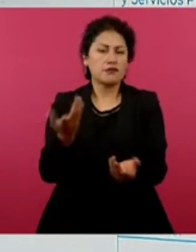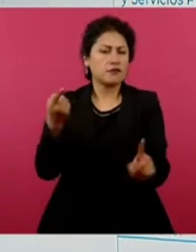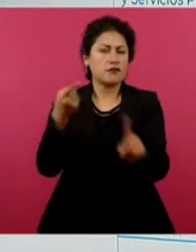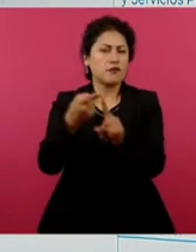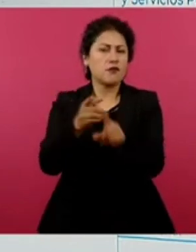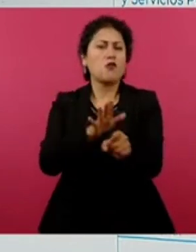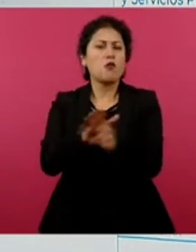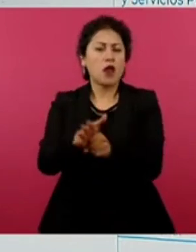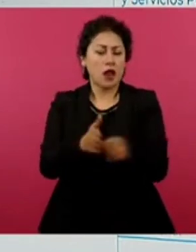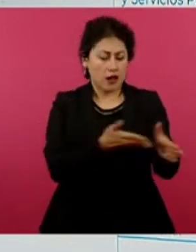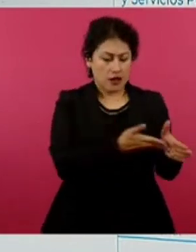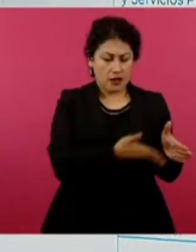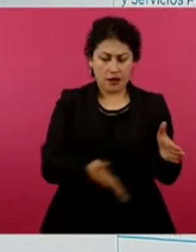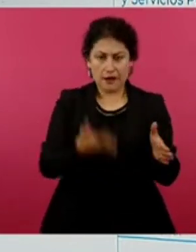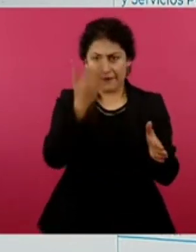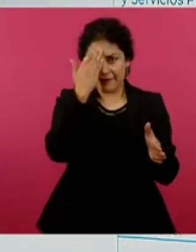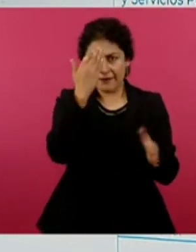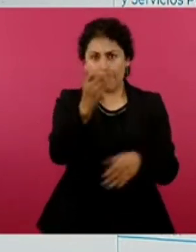fingir